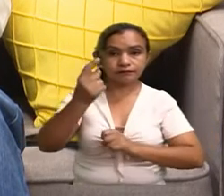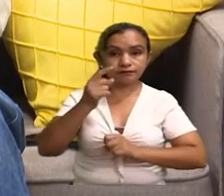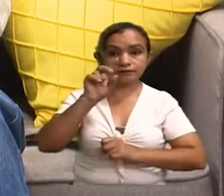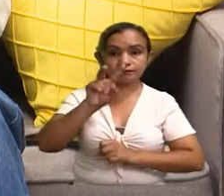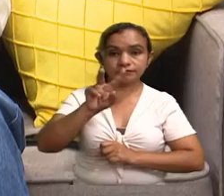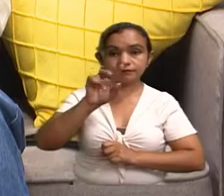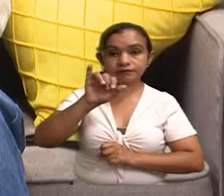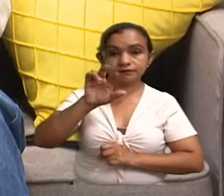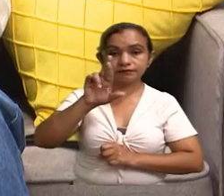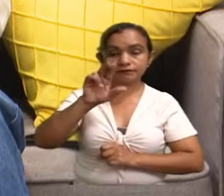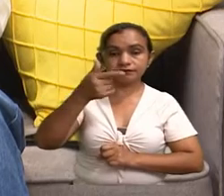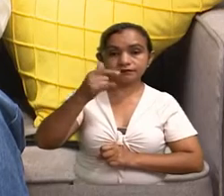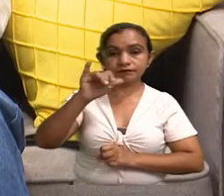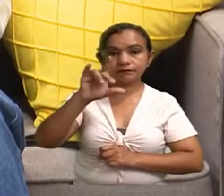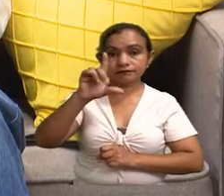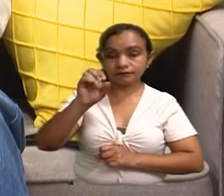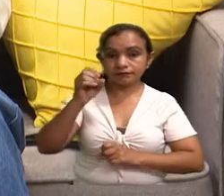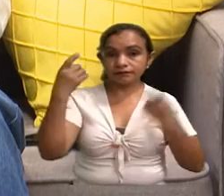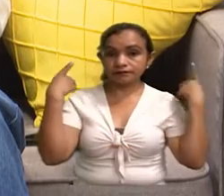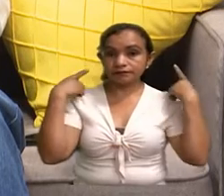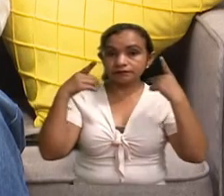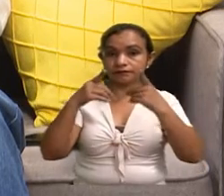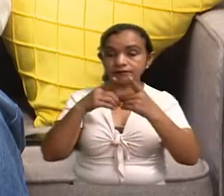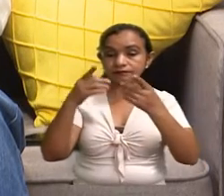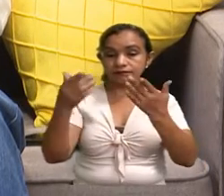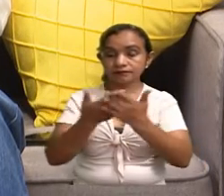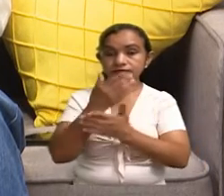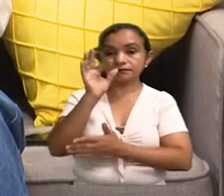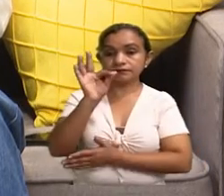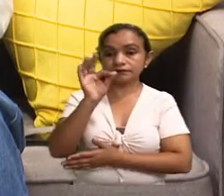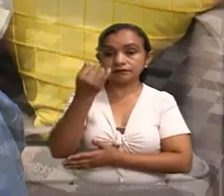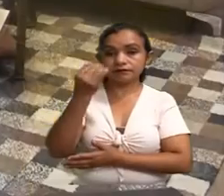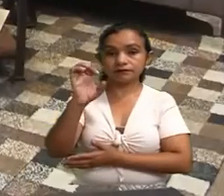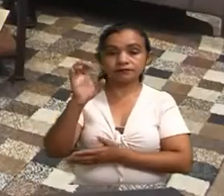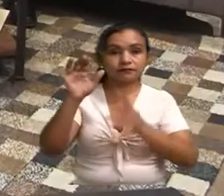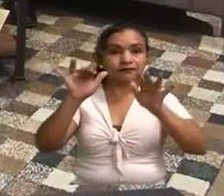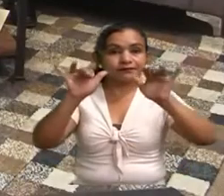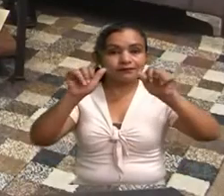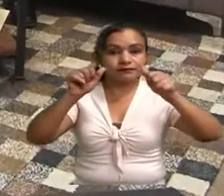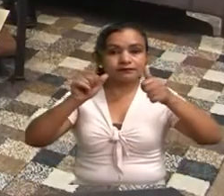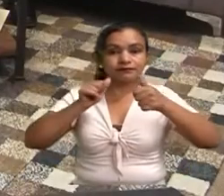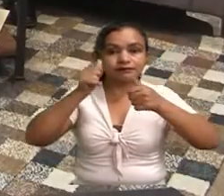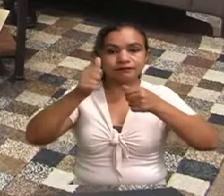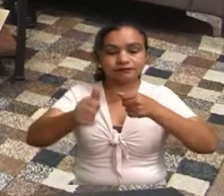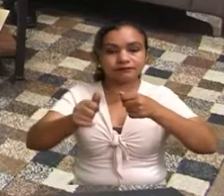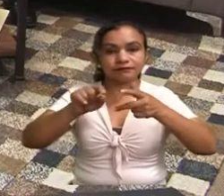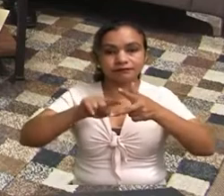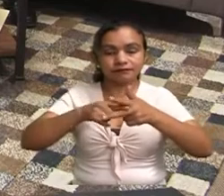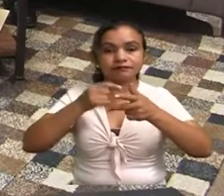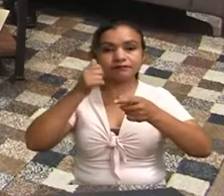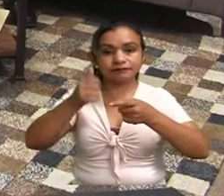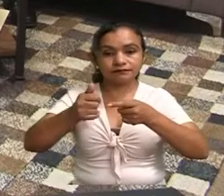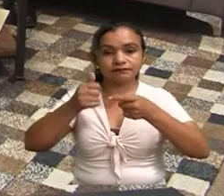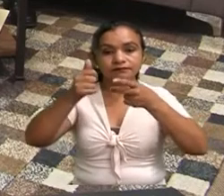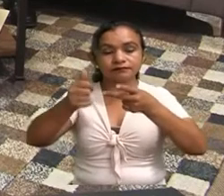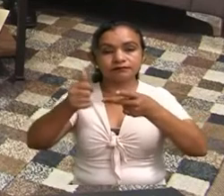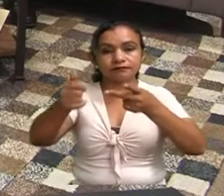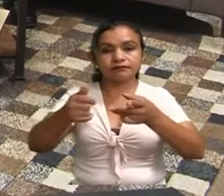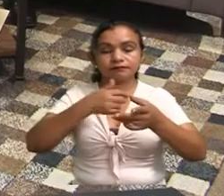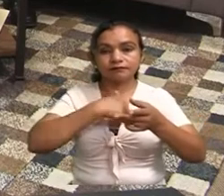es director ejecutivo del nuevo FICE. Compañero Virgilio, pues bueno, a puerta ya, ¿no? Mañana tengo entendido y el viernes estarán